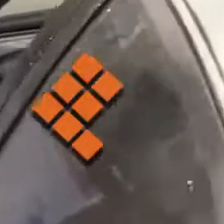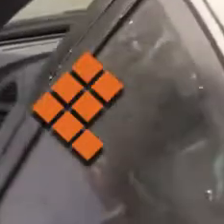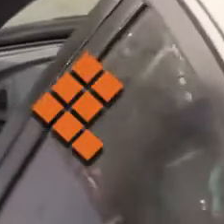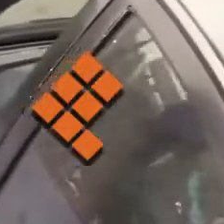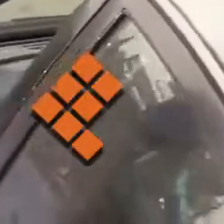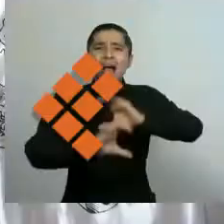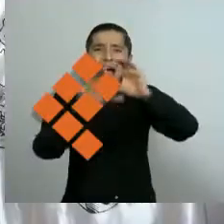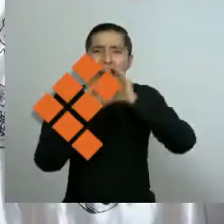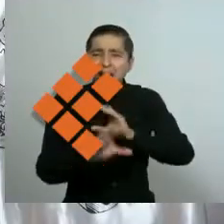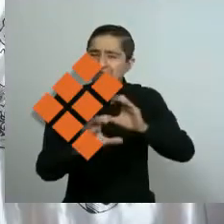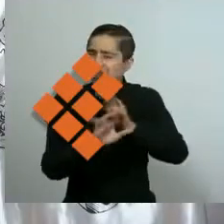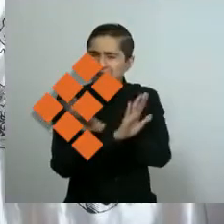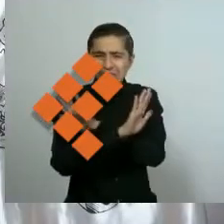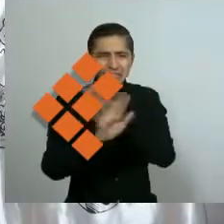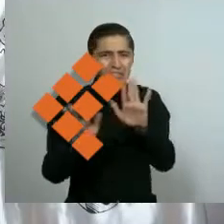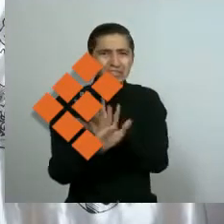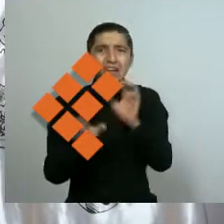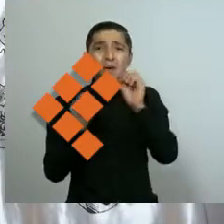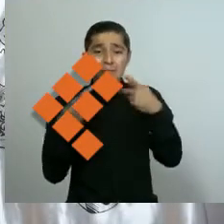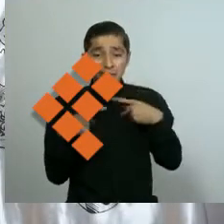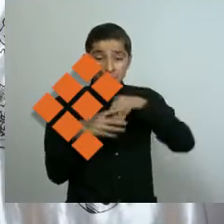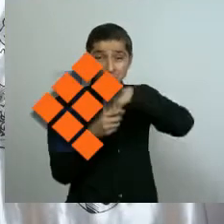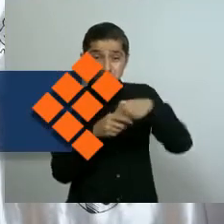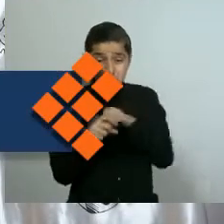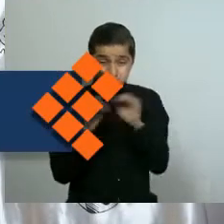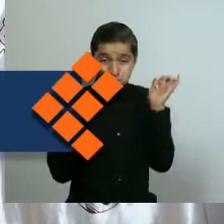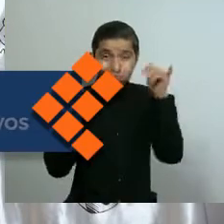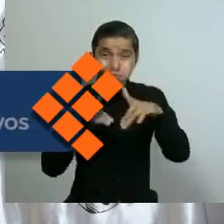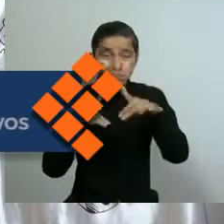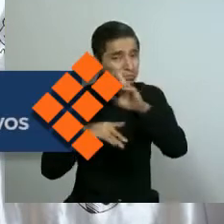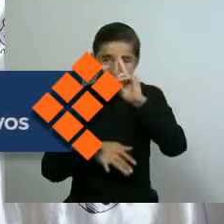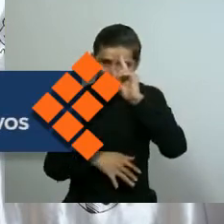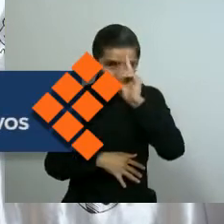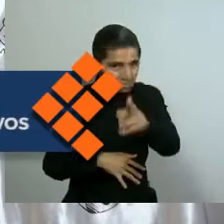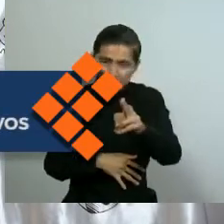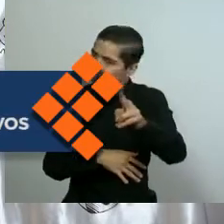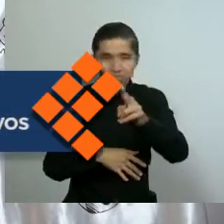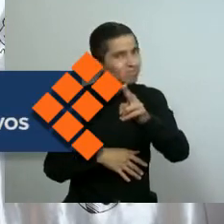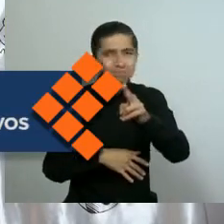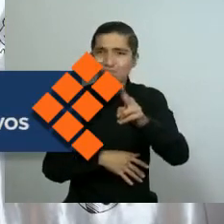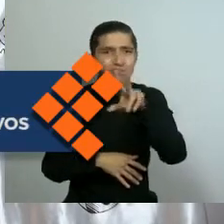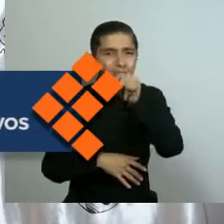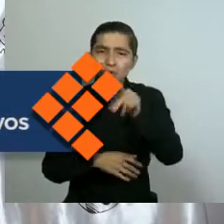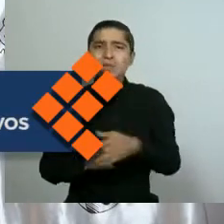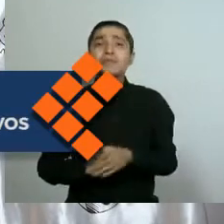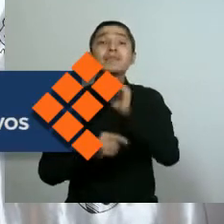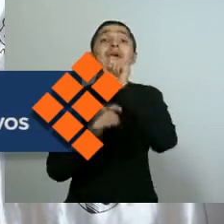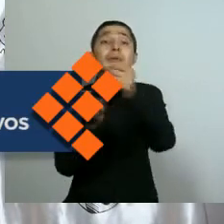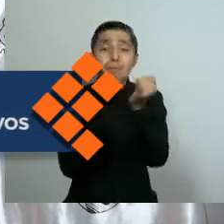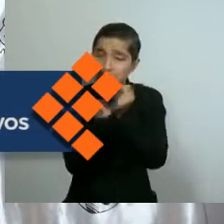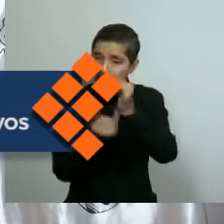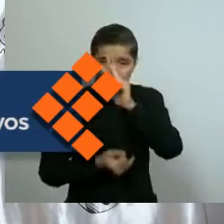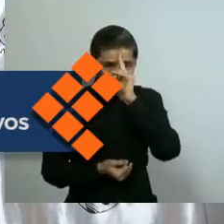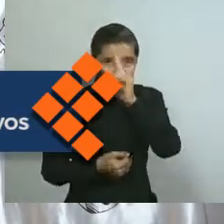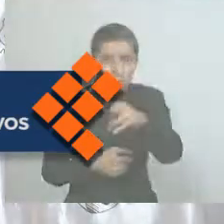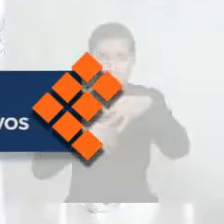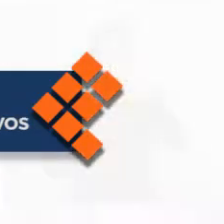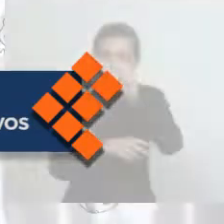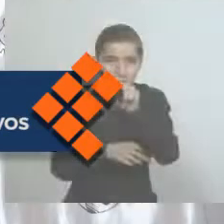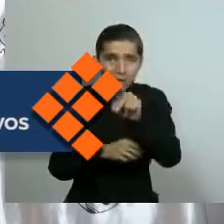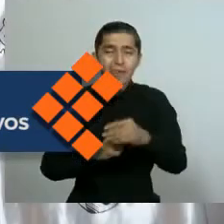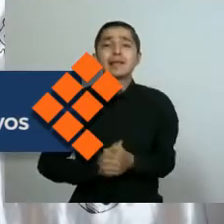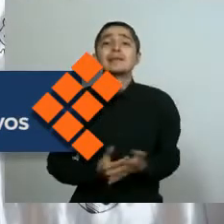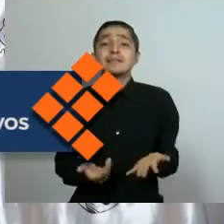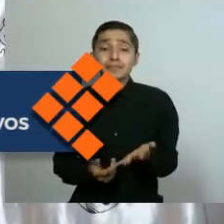los 75% en la apertura de sus actividades. También están prohibidas las manifestaciones y marchas.